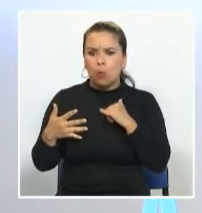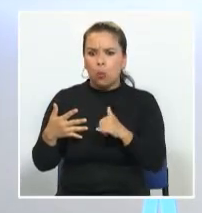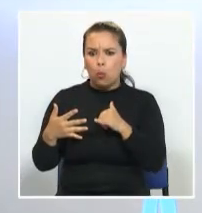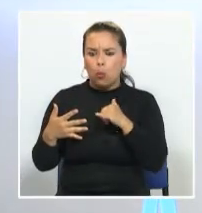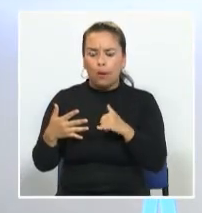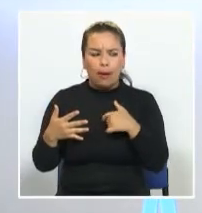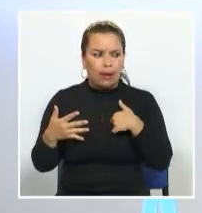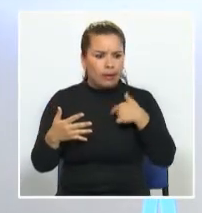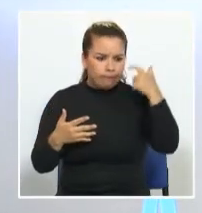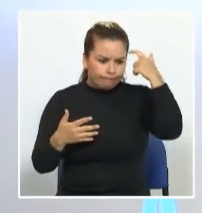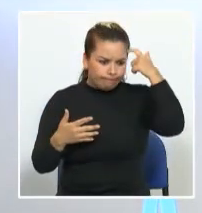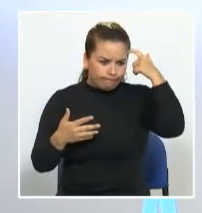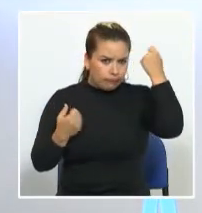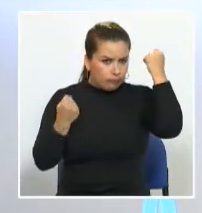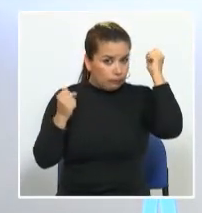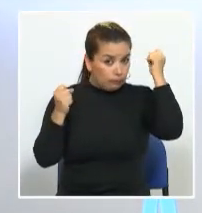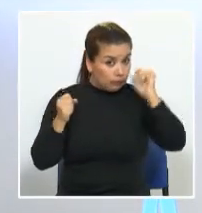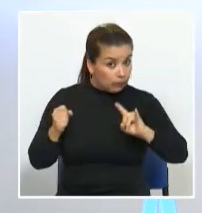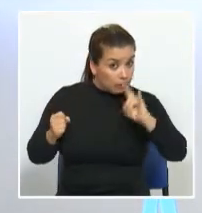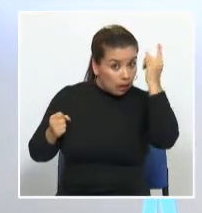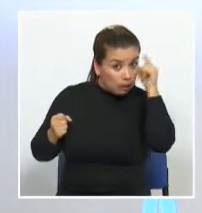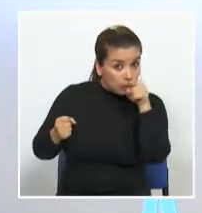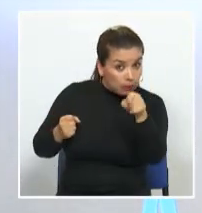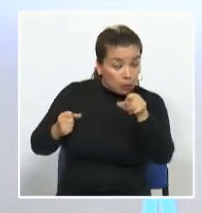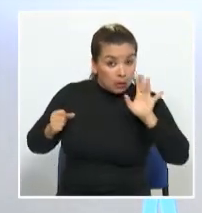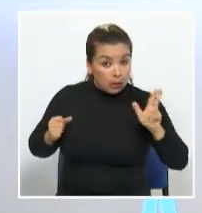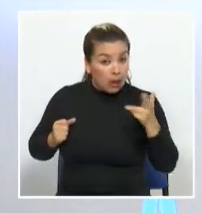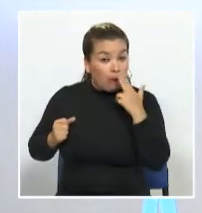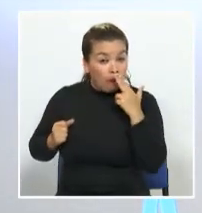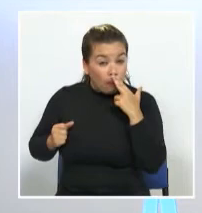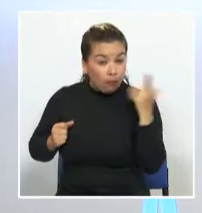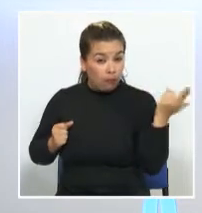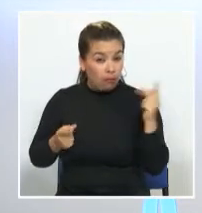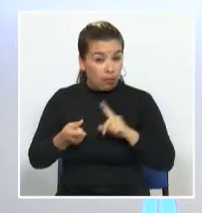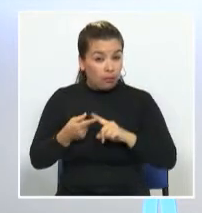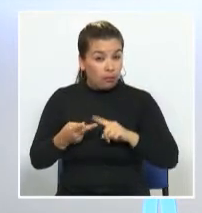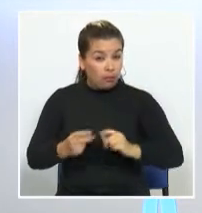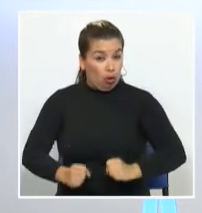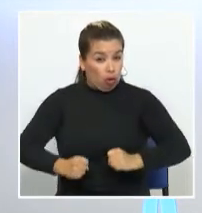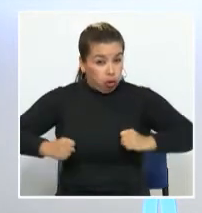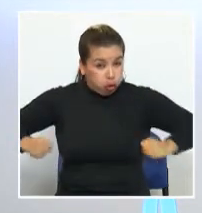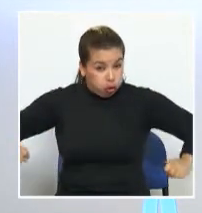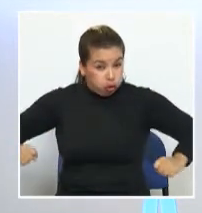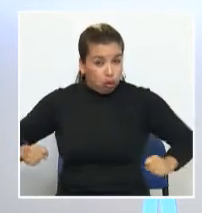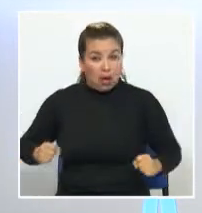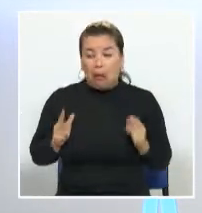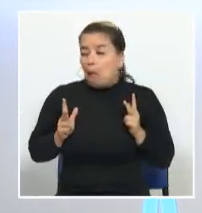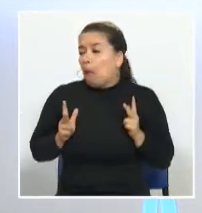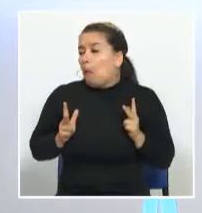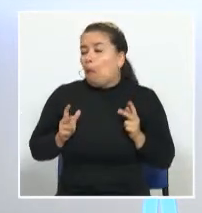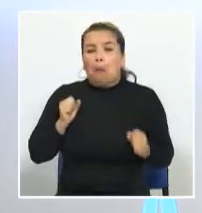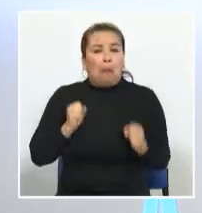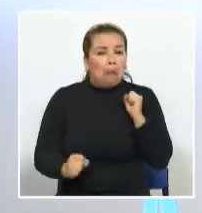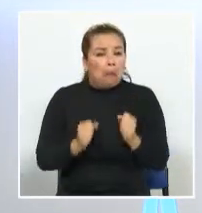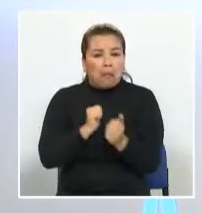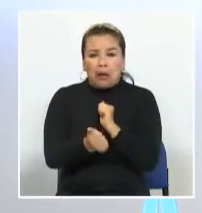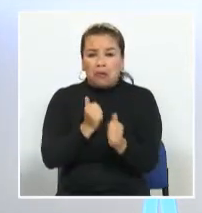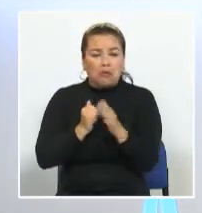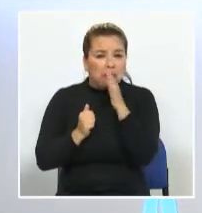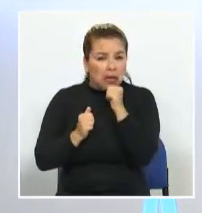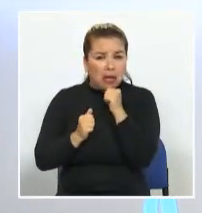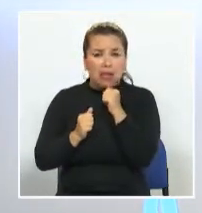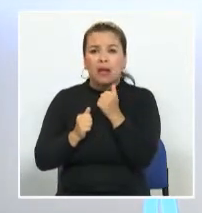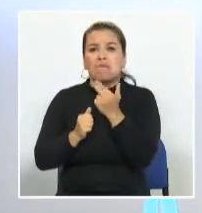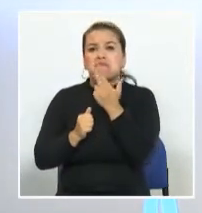estas condiciones de factores de riesgo. De pronto si usted fuma, si es obeso, si es sedentario, si tiene una diabetes mal controlada,